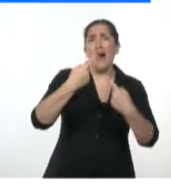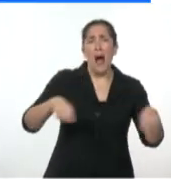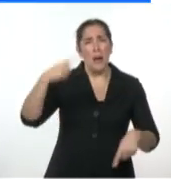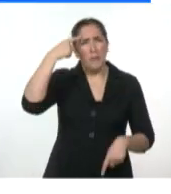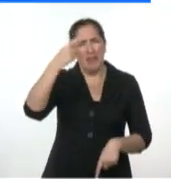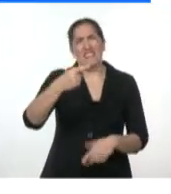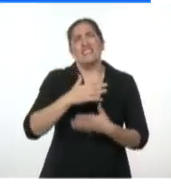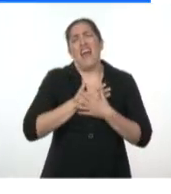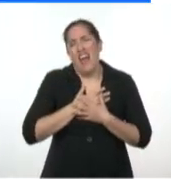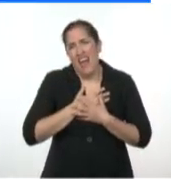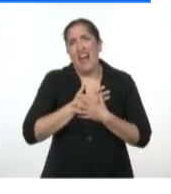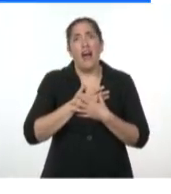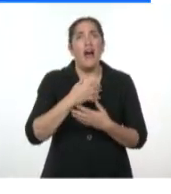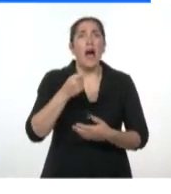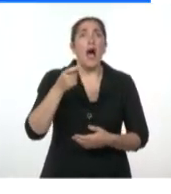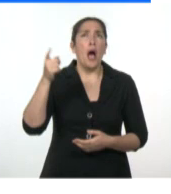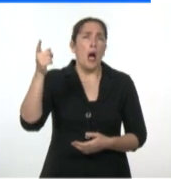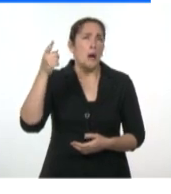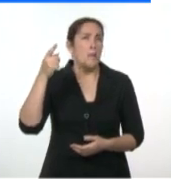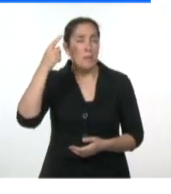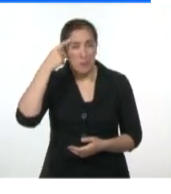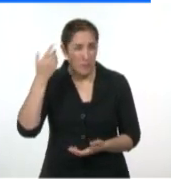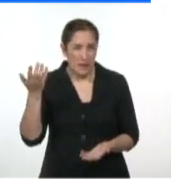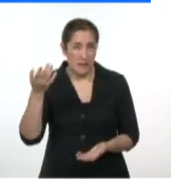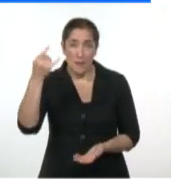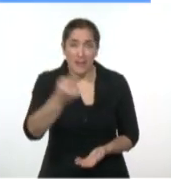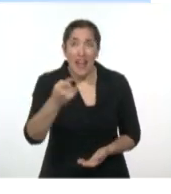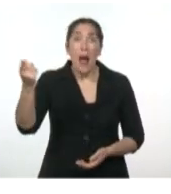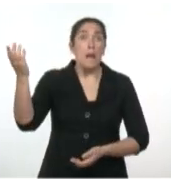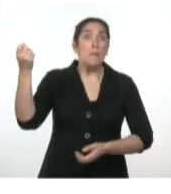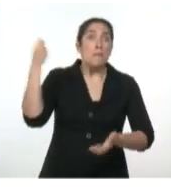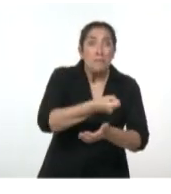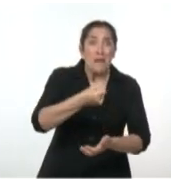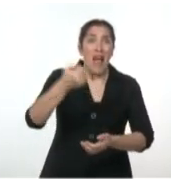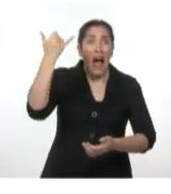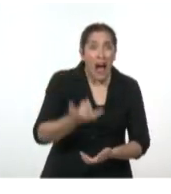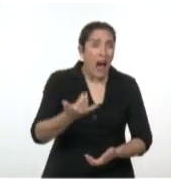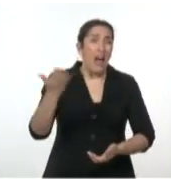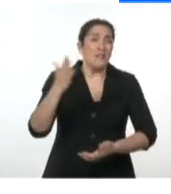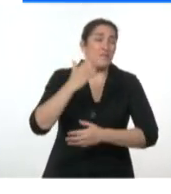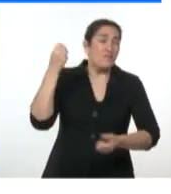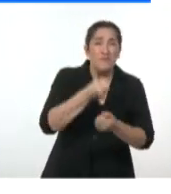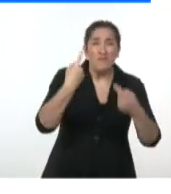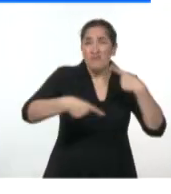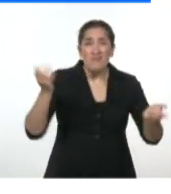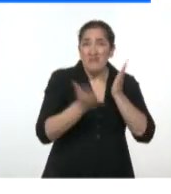no me quisiera, no le importaría. Es mentira. Si te pega, no te quiere nada.